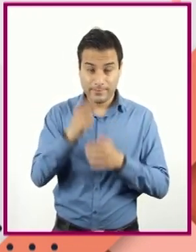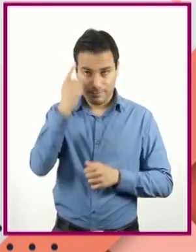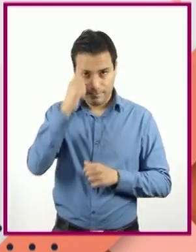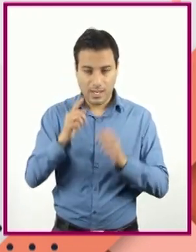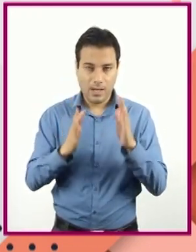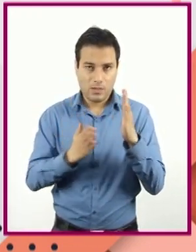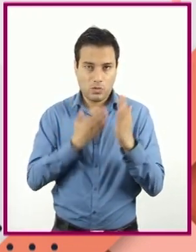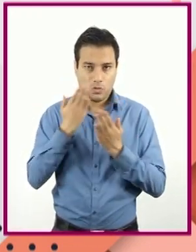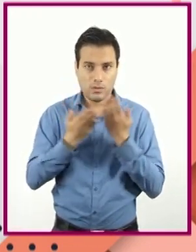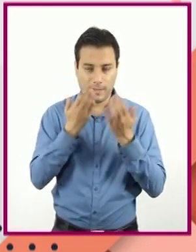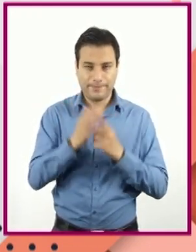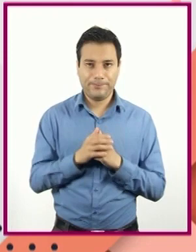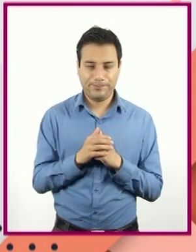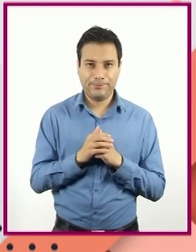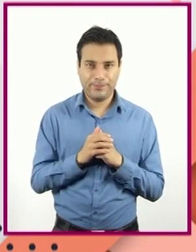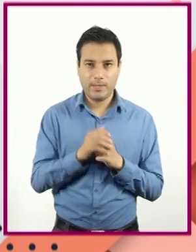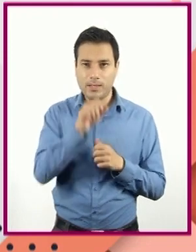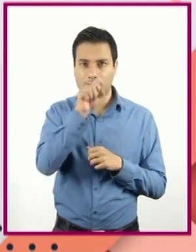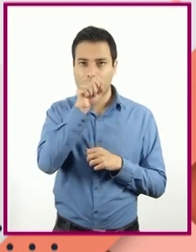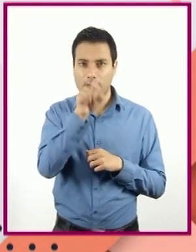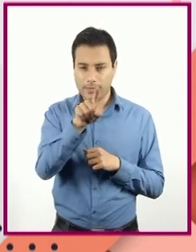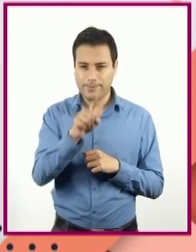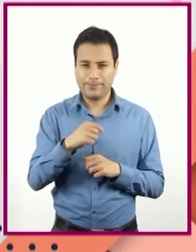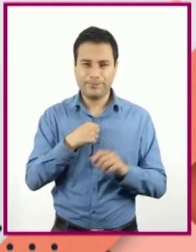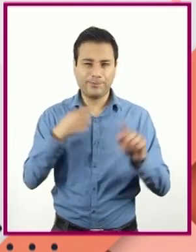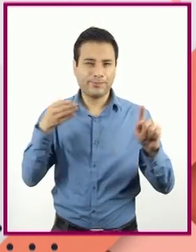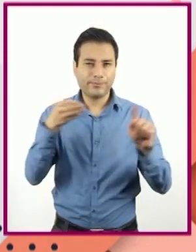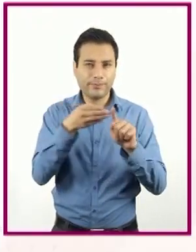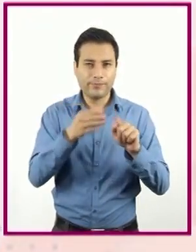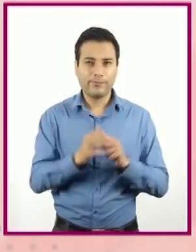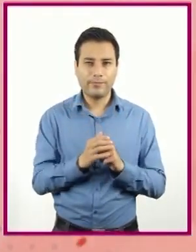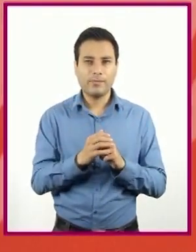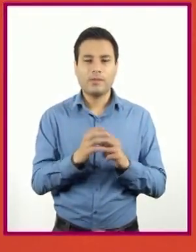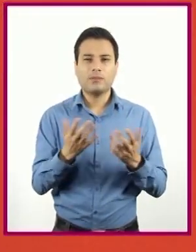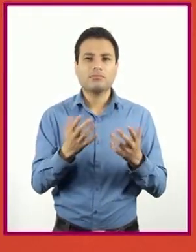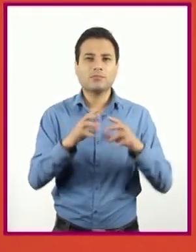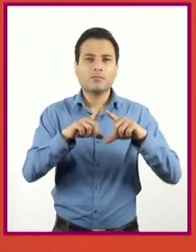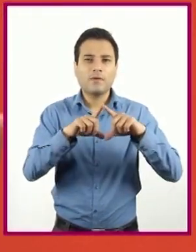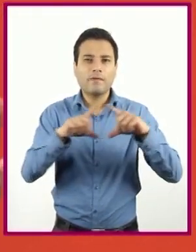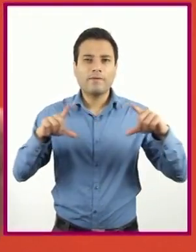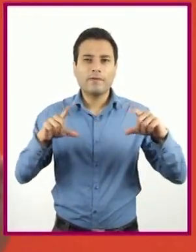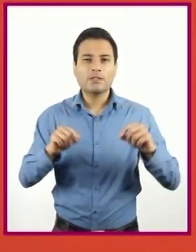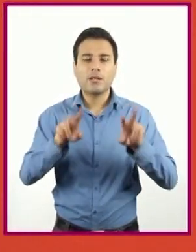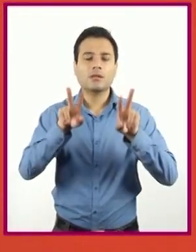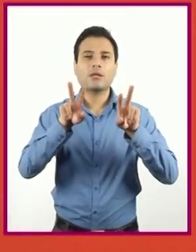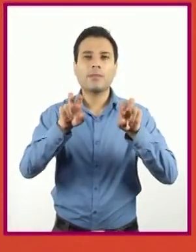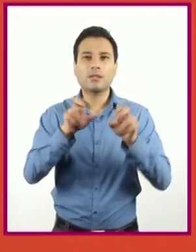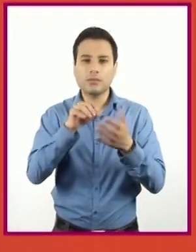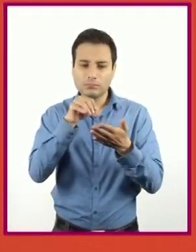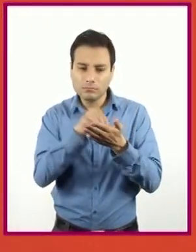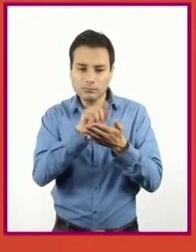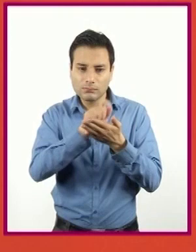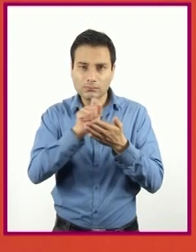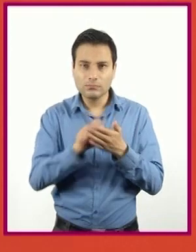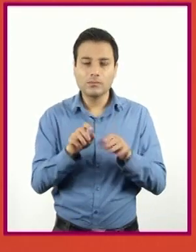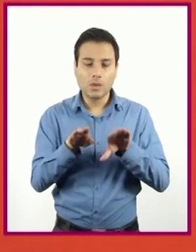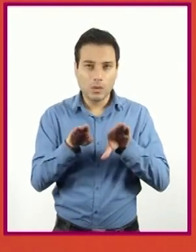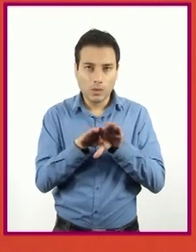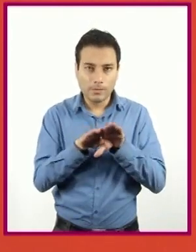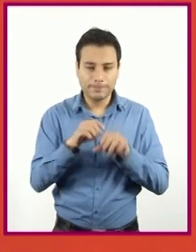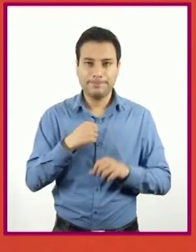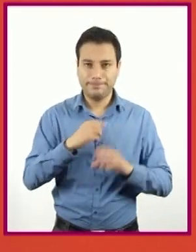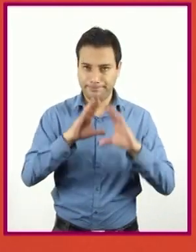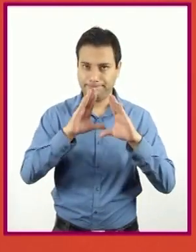nos centraremos en cómo registrar información en fichas temáticas. El objetivo es que conozcan